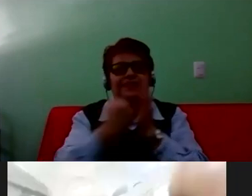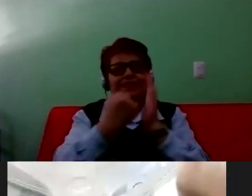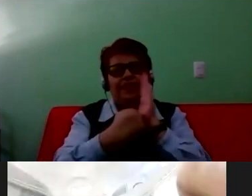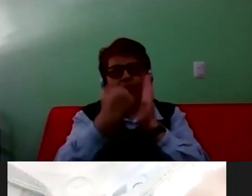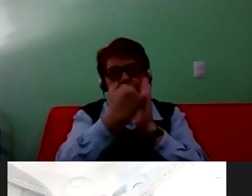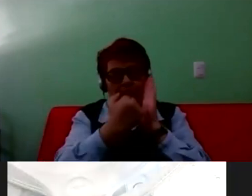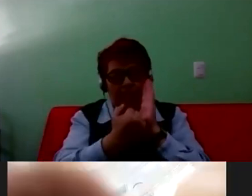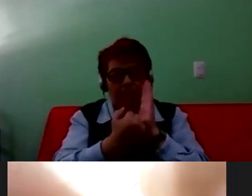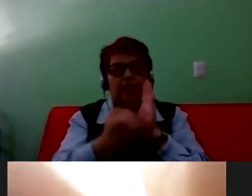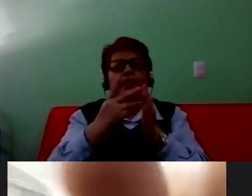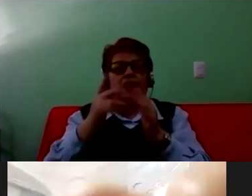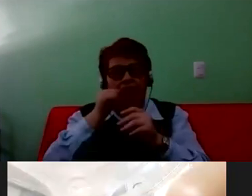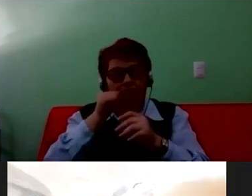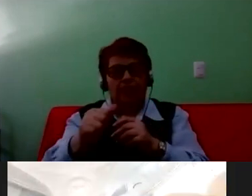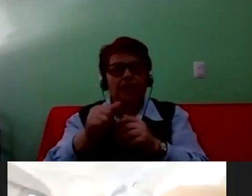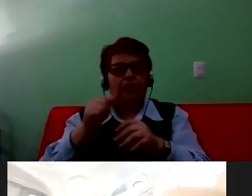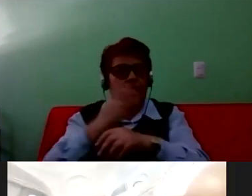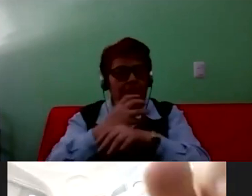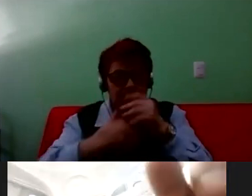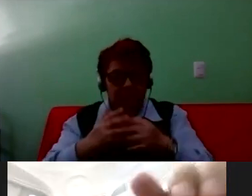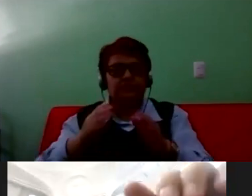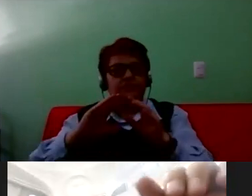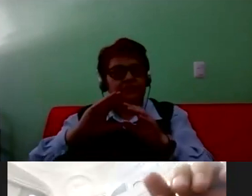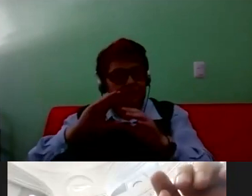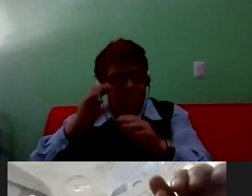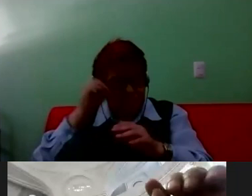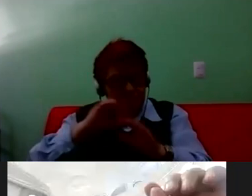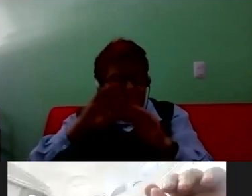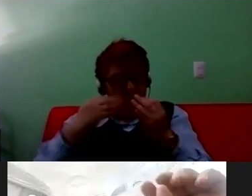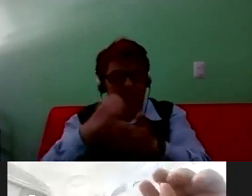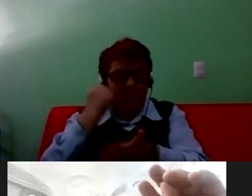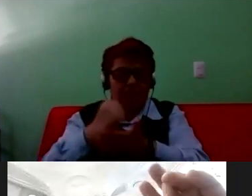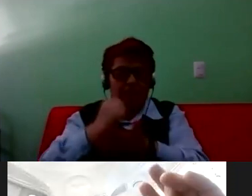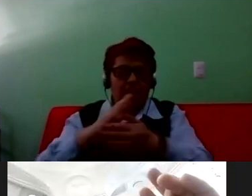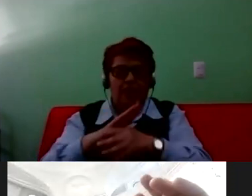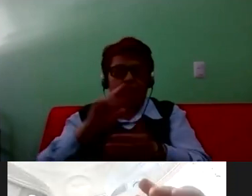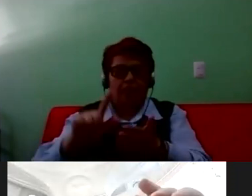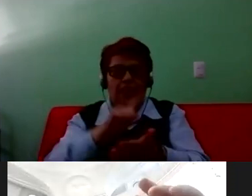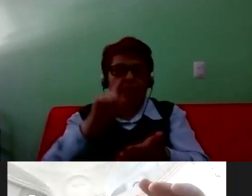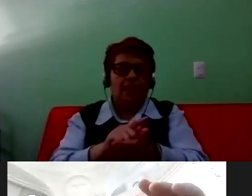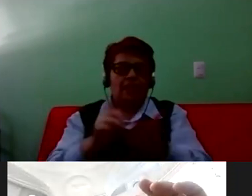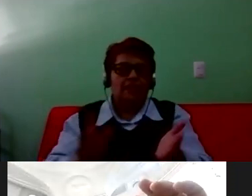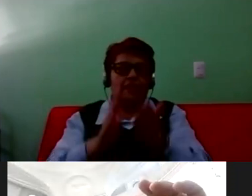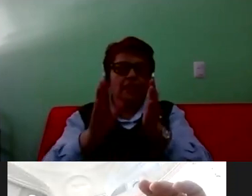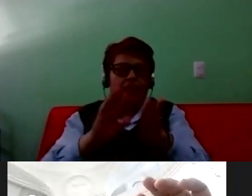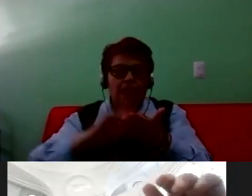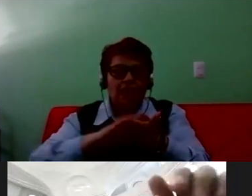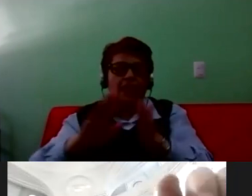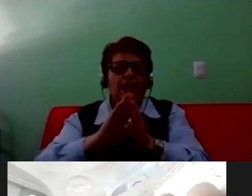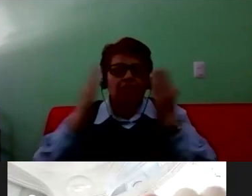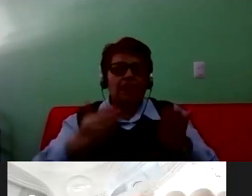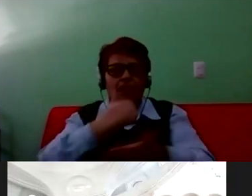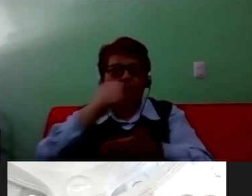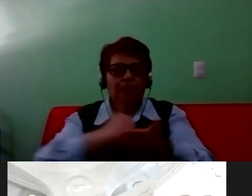que el dictamen atiende observaciones de forma hechas al decreto que reforma la Ley de Fomento para la Lectura y el Libro de la Ciudad de